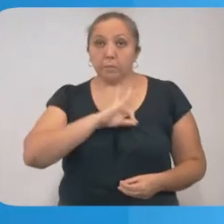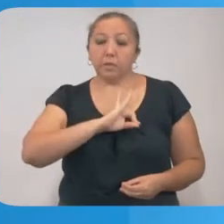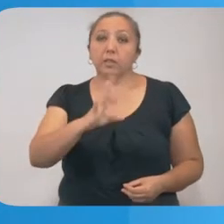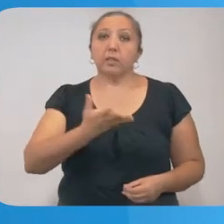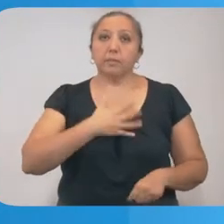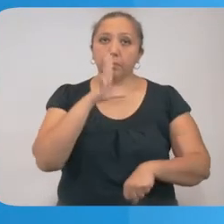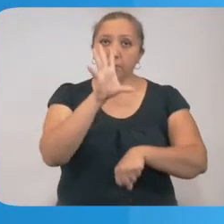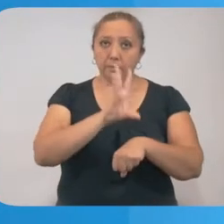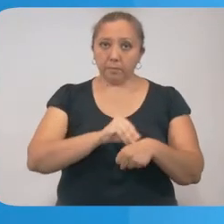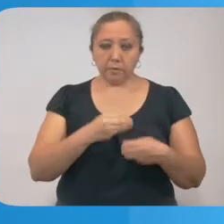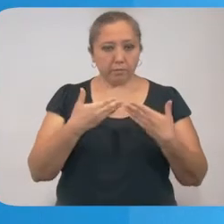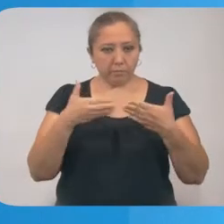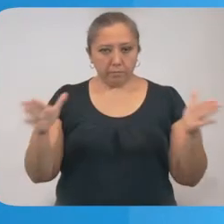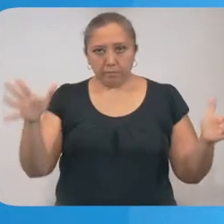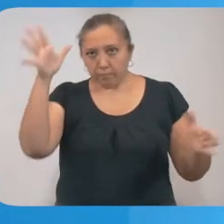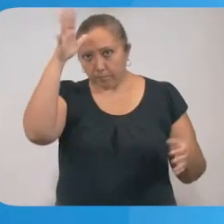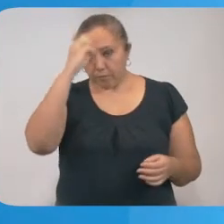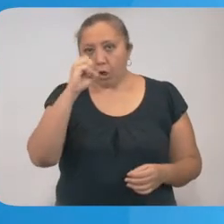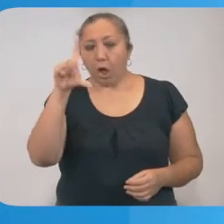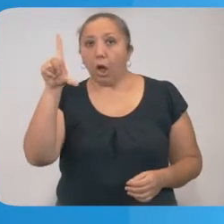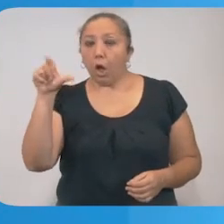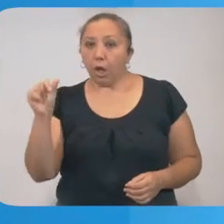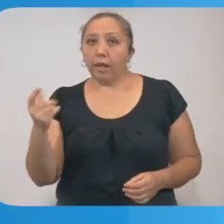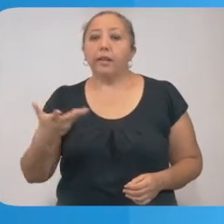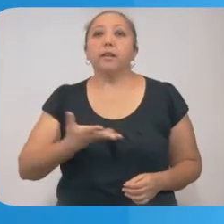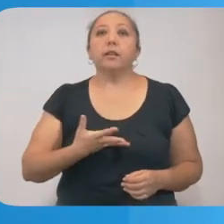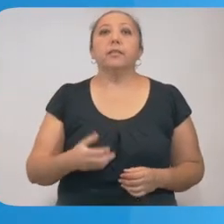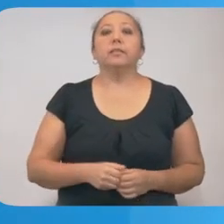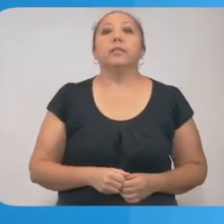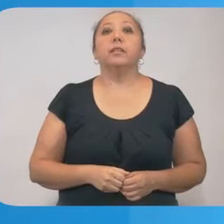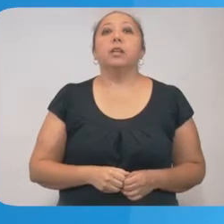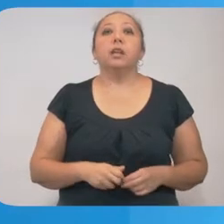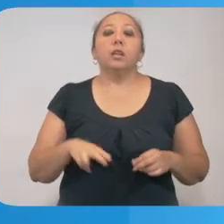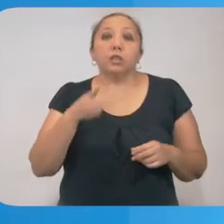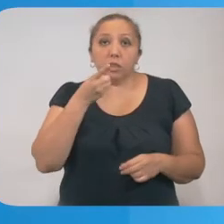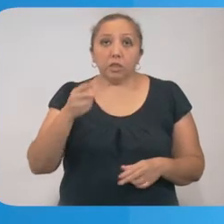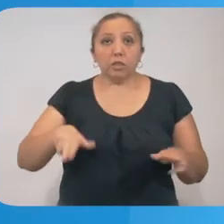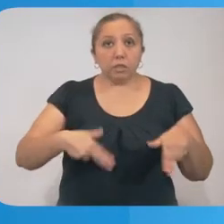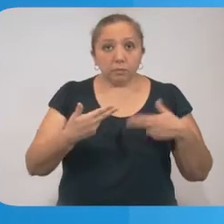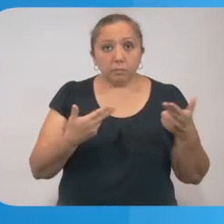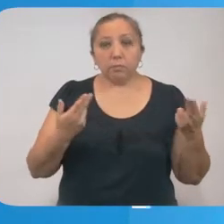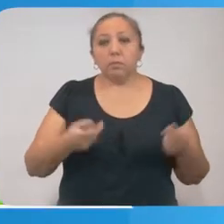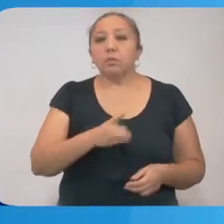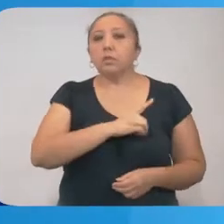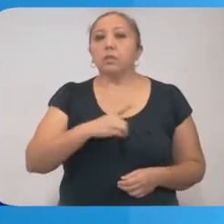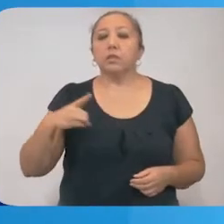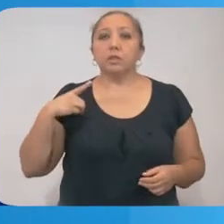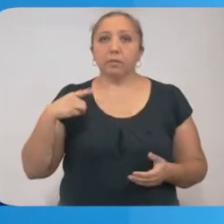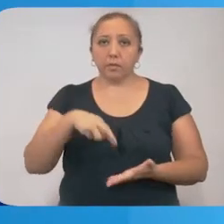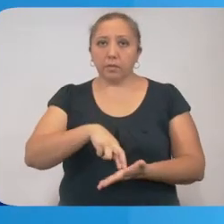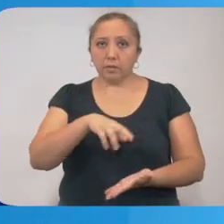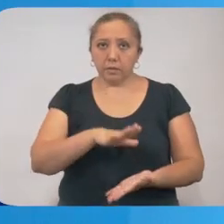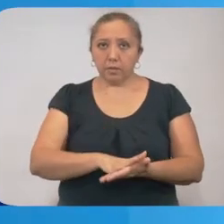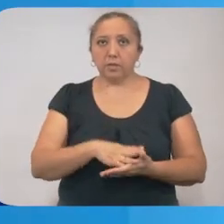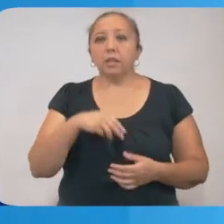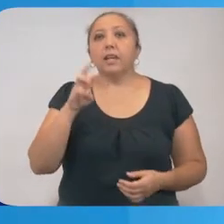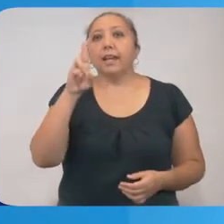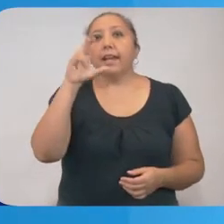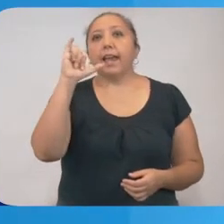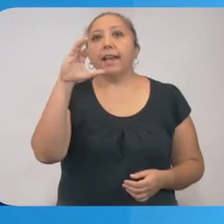con permiso de reapertura, de acuerdo a la ola que les corresponda, los comercios y establecimientos deben inscribirse en el